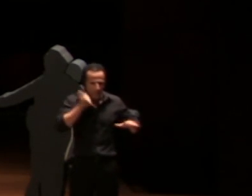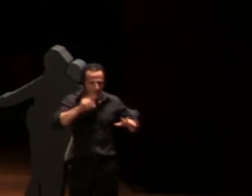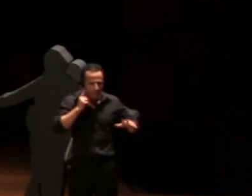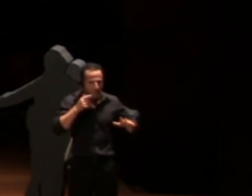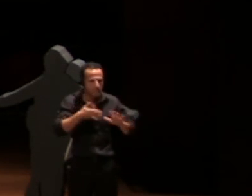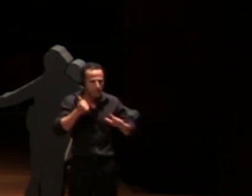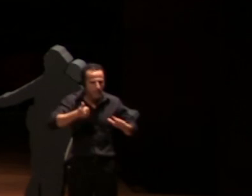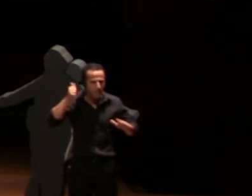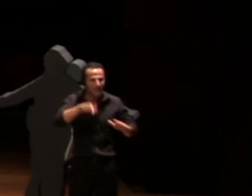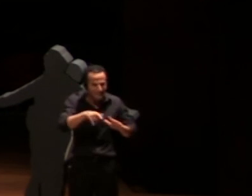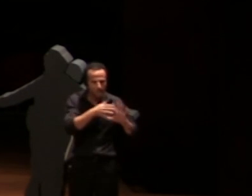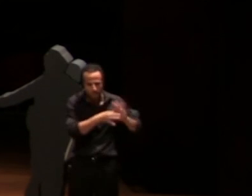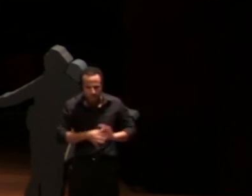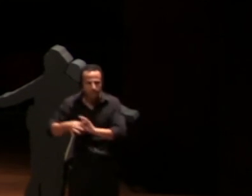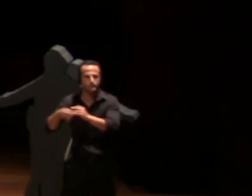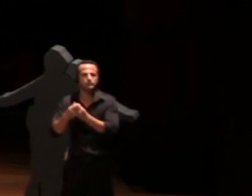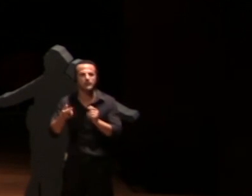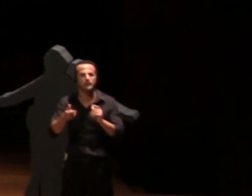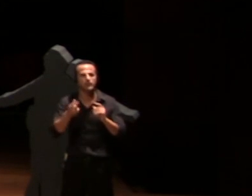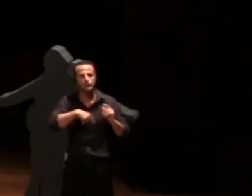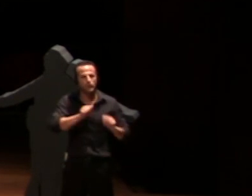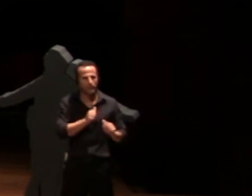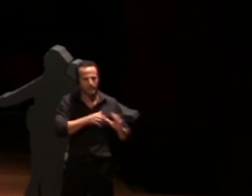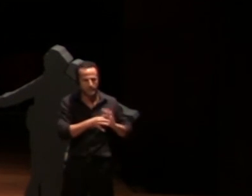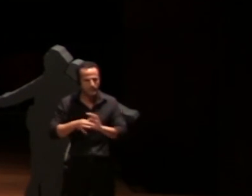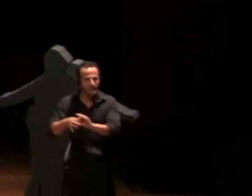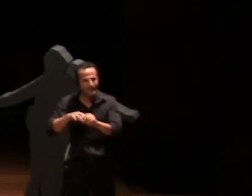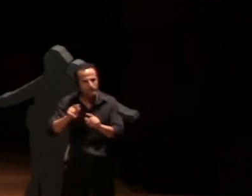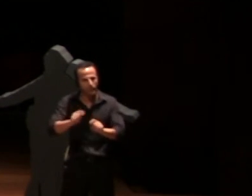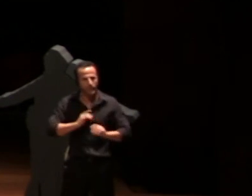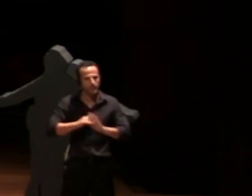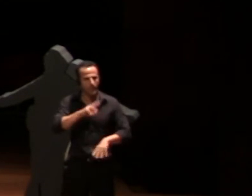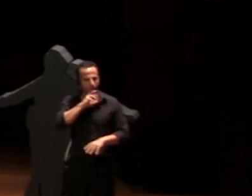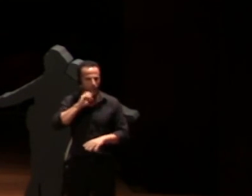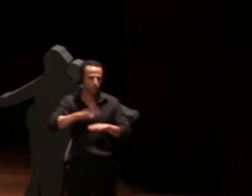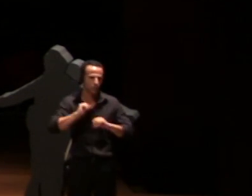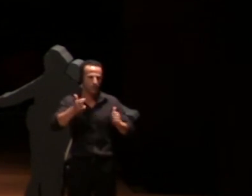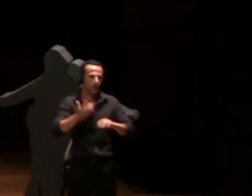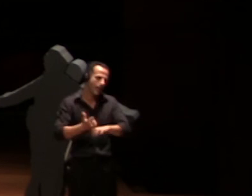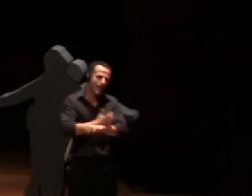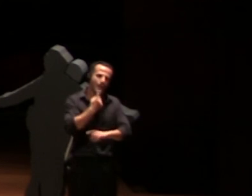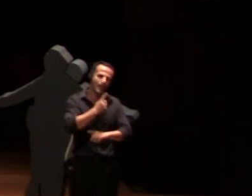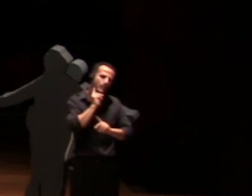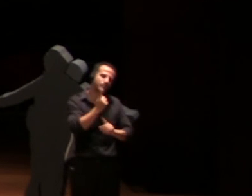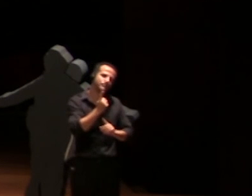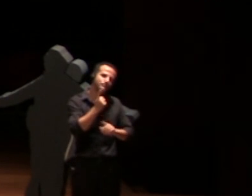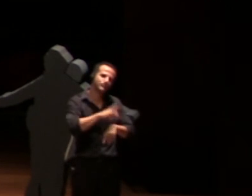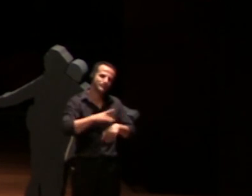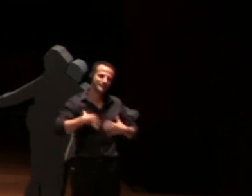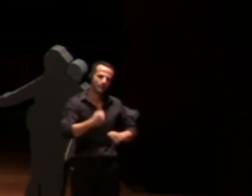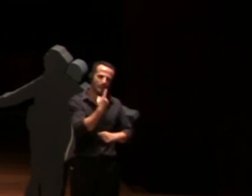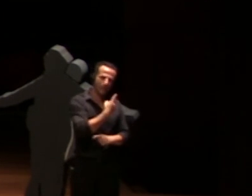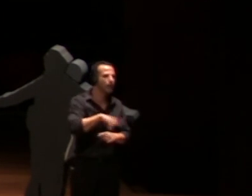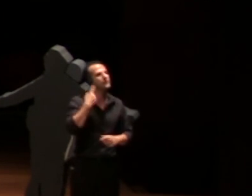ese potencial a estudios epidemiológicos porque probablemente no solo van a tener un valor en primaria y promoción de la salud, sino también en prevención